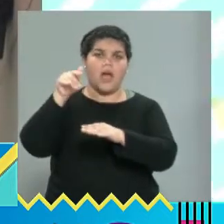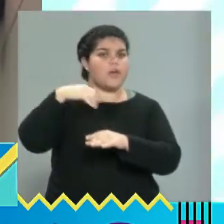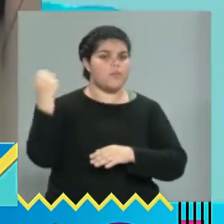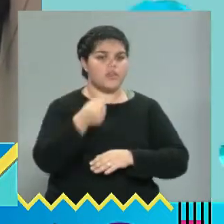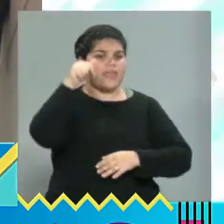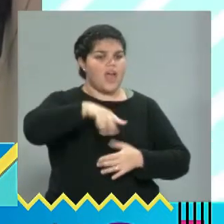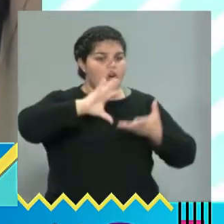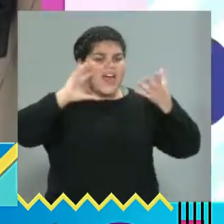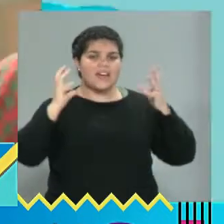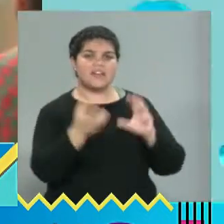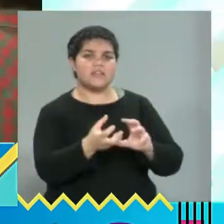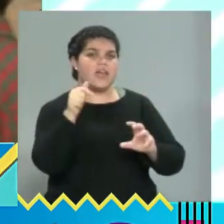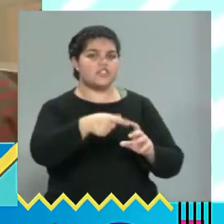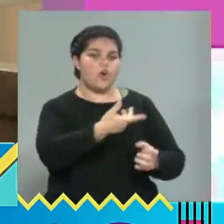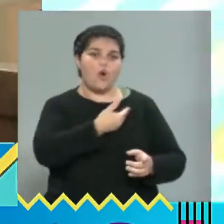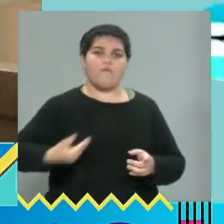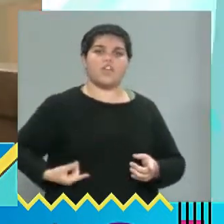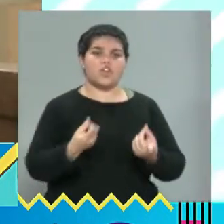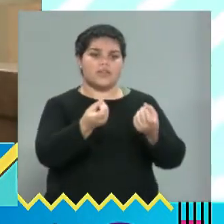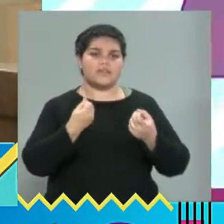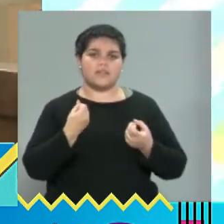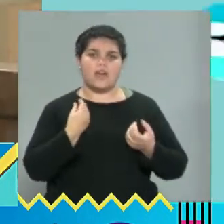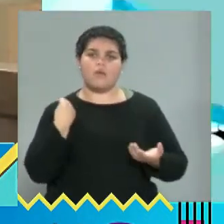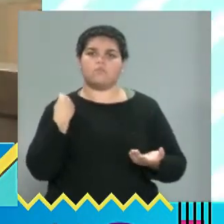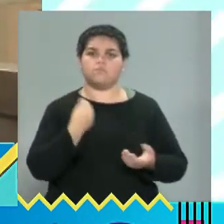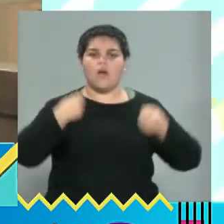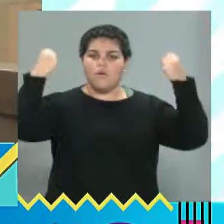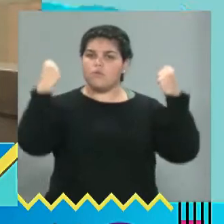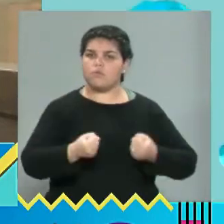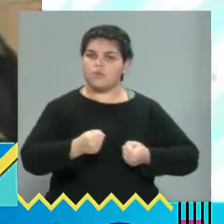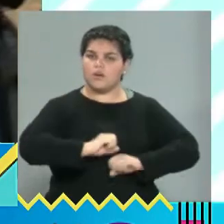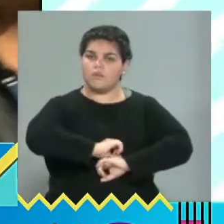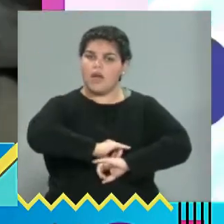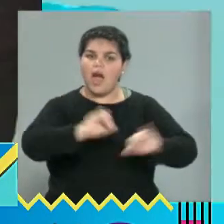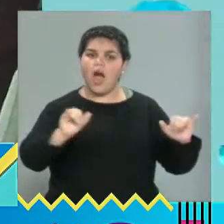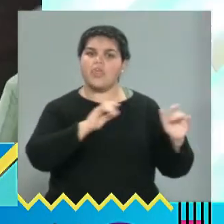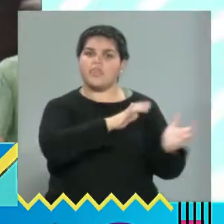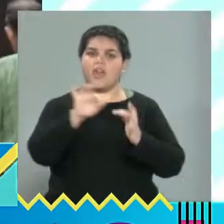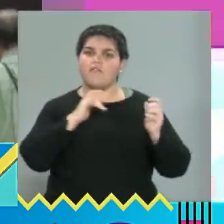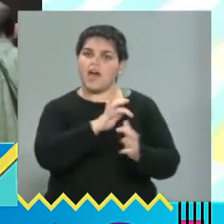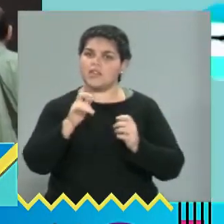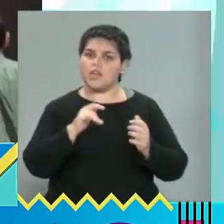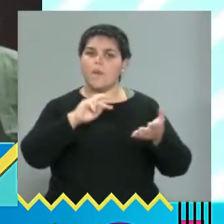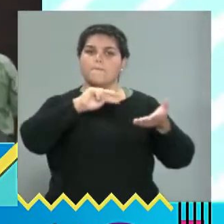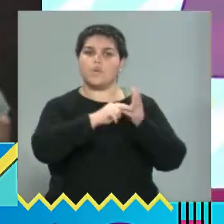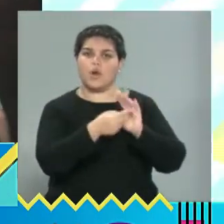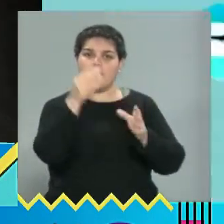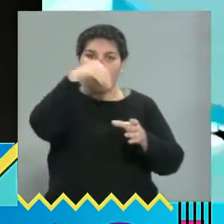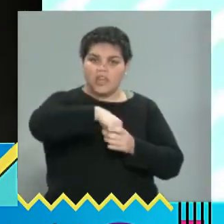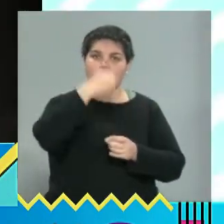esta crisis el gobierno tiene que salir de otra forma. Creo que hay que sincerar debates y sincerar problemas que tiene la